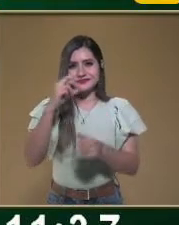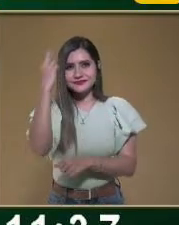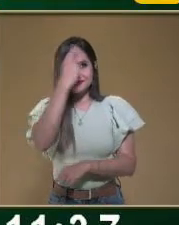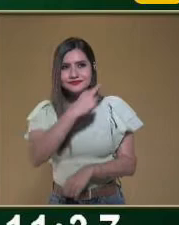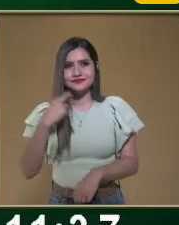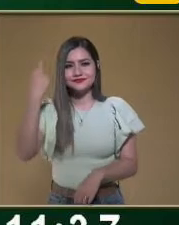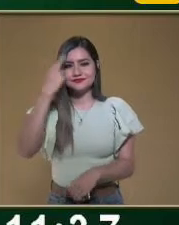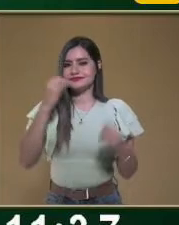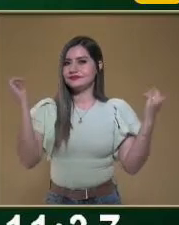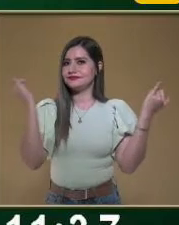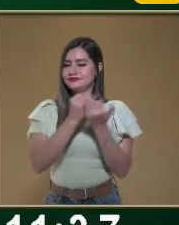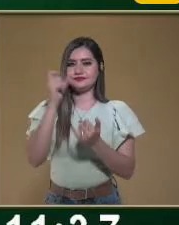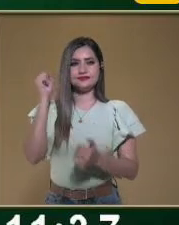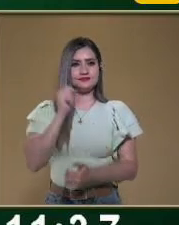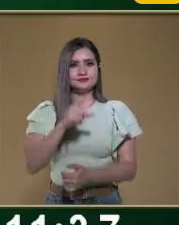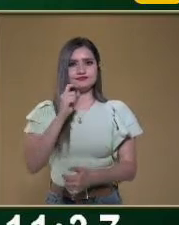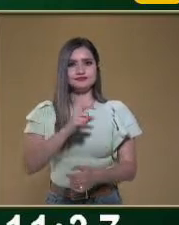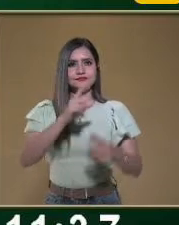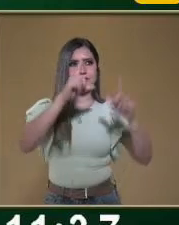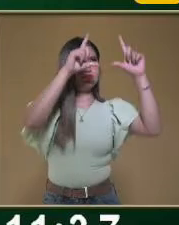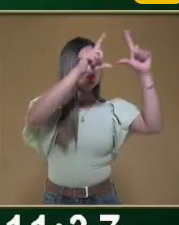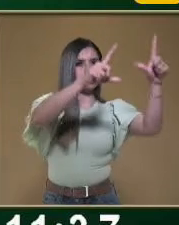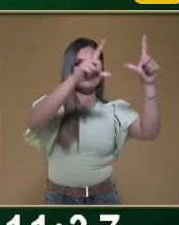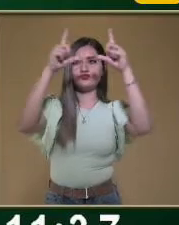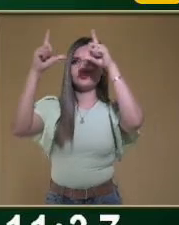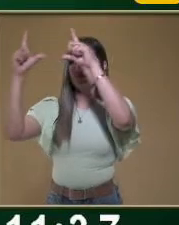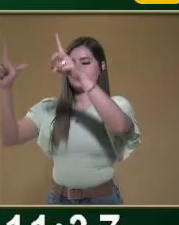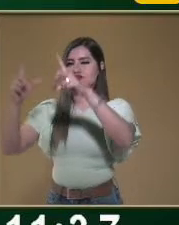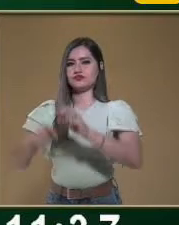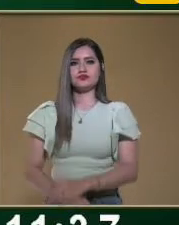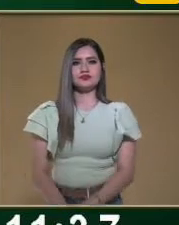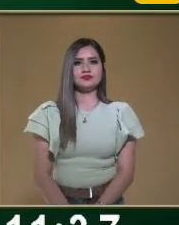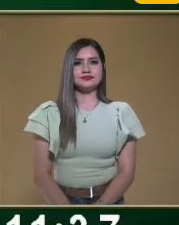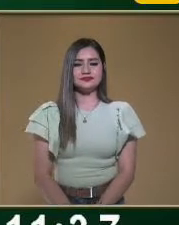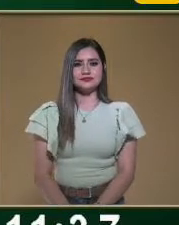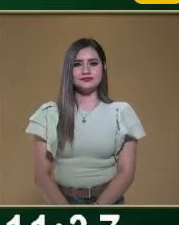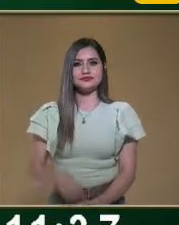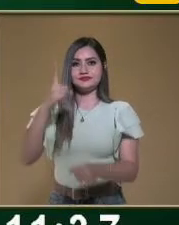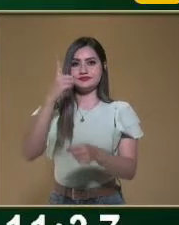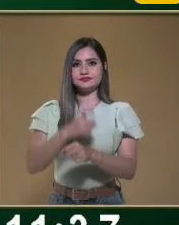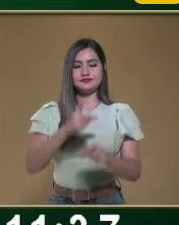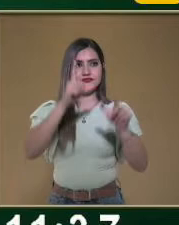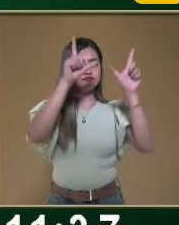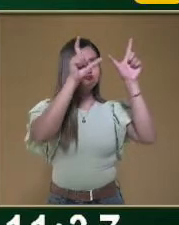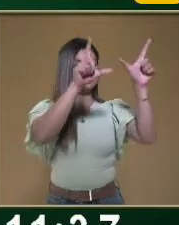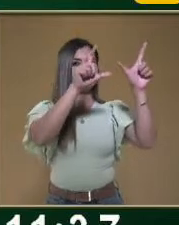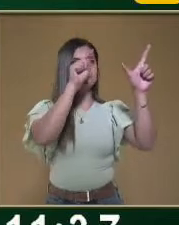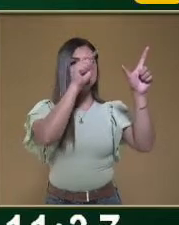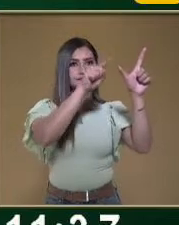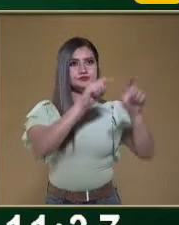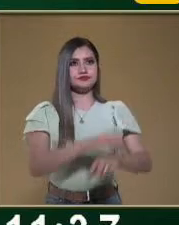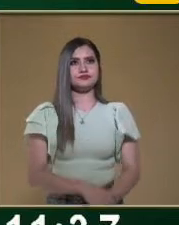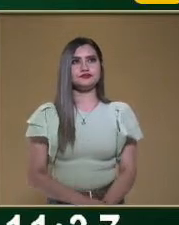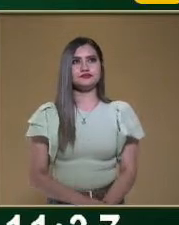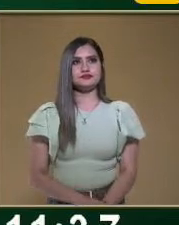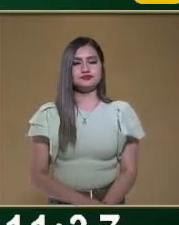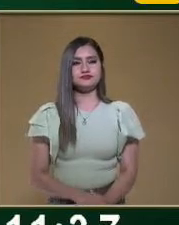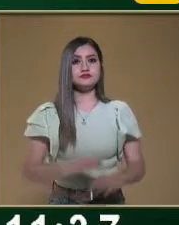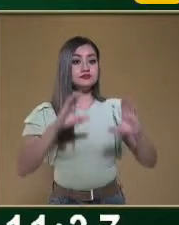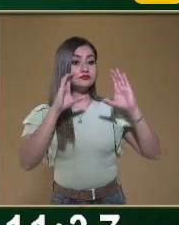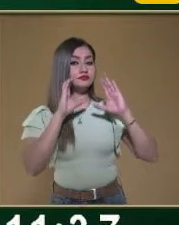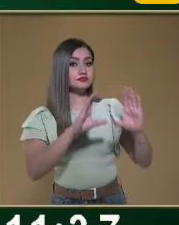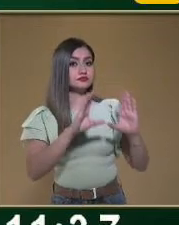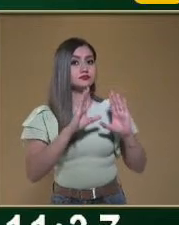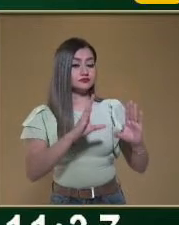mismo cartel, pero en dos versiones, ¿verdad? En dos ejemplos. Entonces, en la primera dice, recicla para cuidar